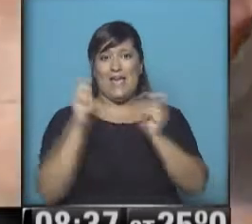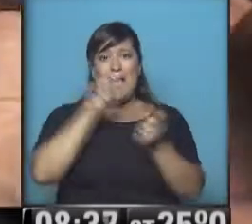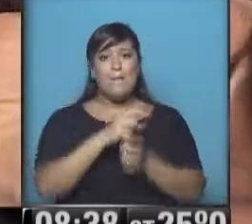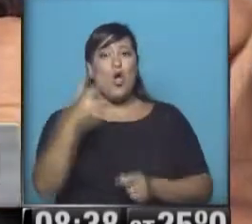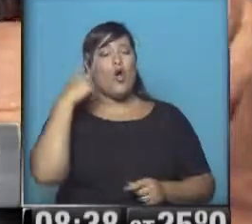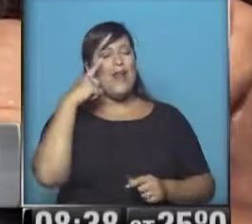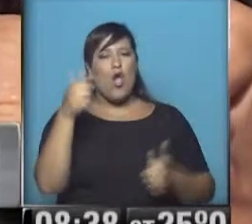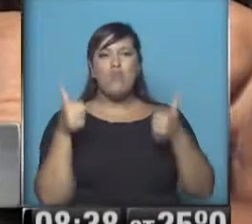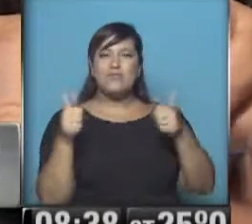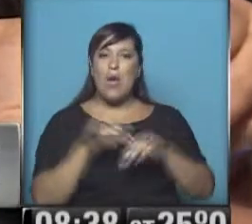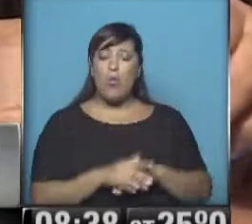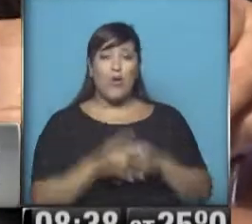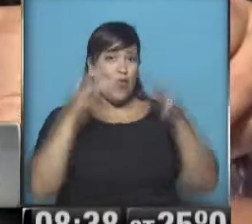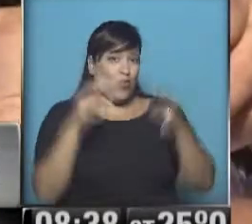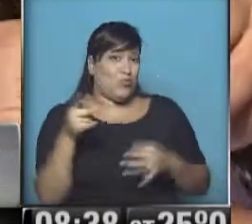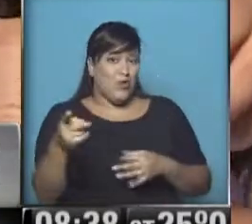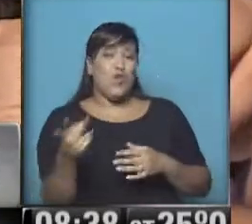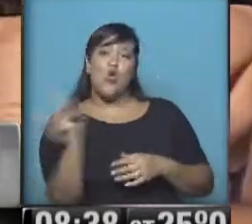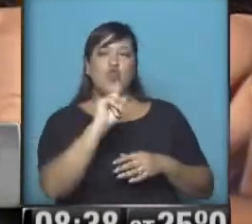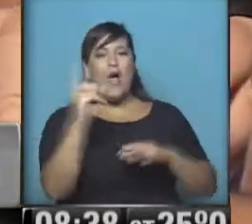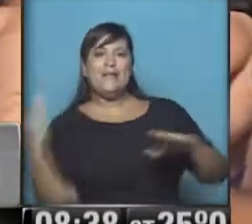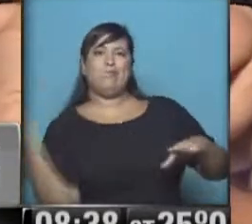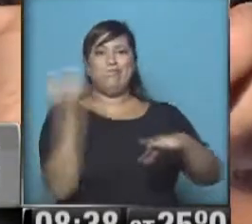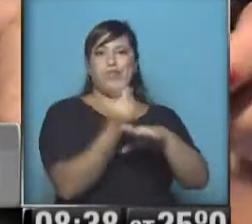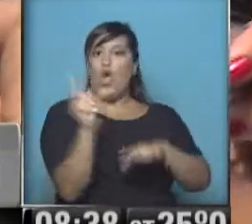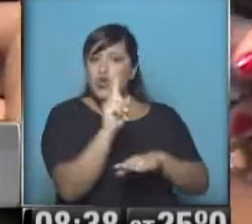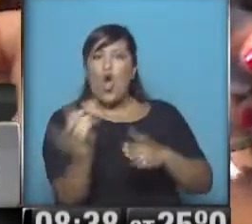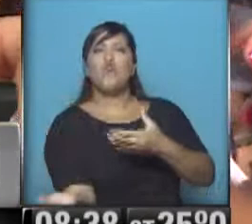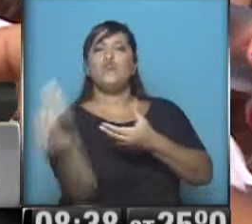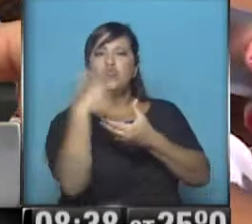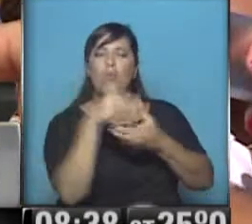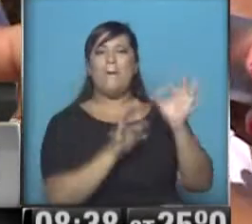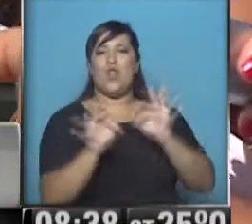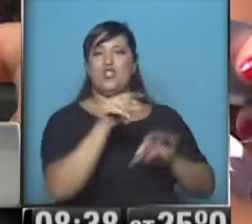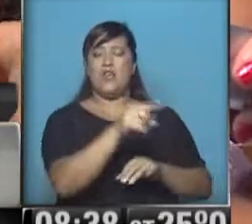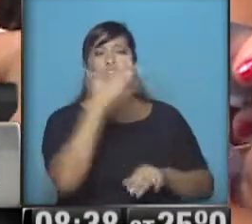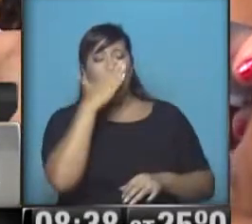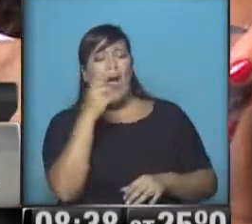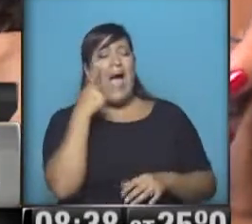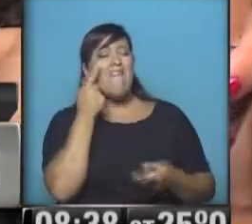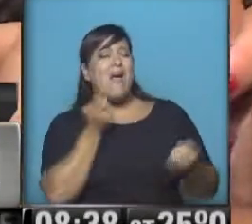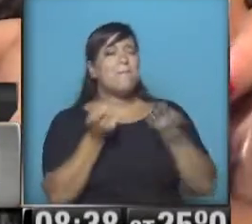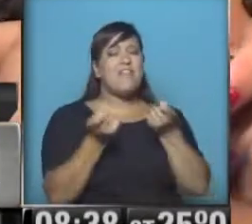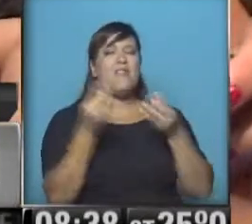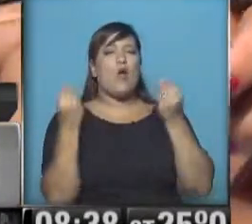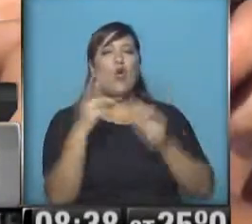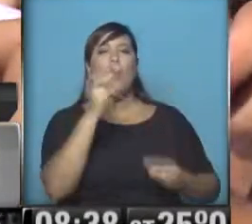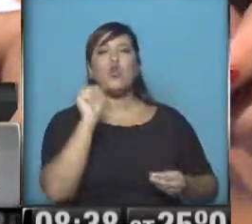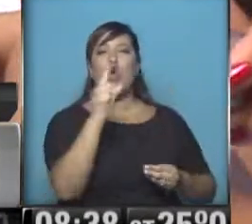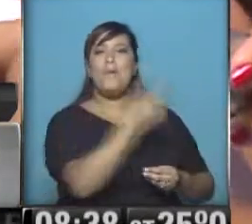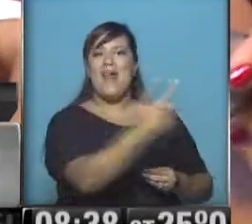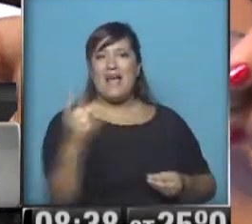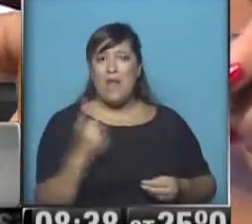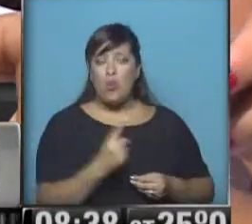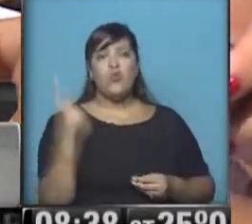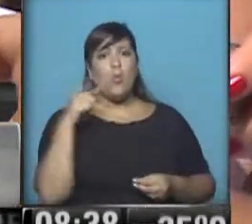lo hace imagen uno es justamente eso que no es que se suma un cargo sino se suma el proyecto después vamos viendo con el cuál es el mejor rol para cada uno y